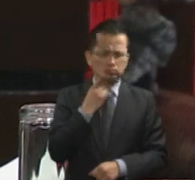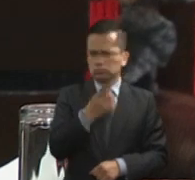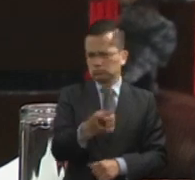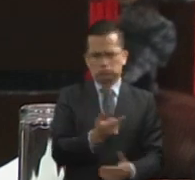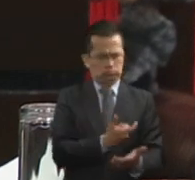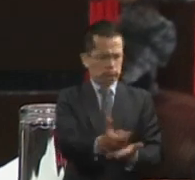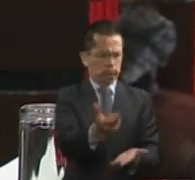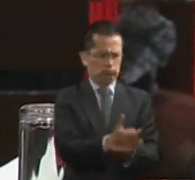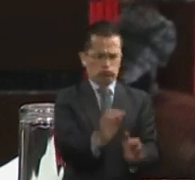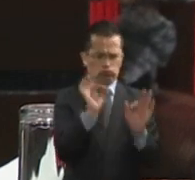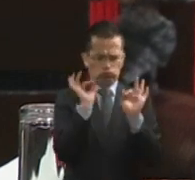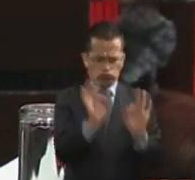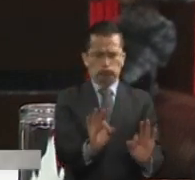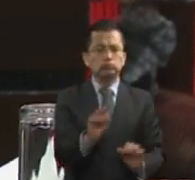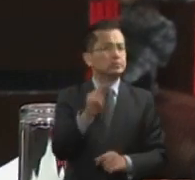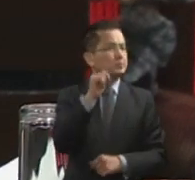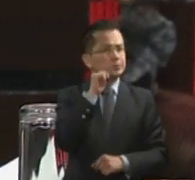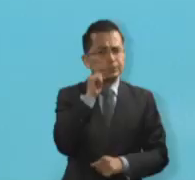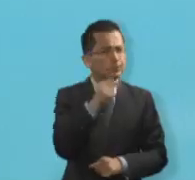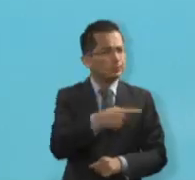que decidan sumarse al paro.